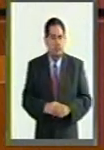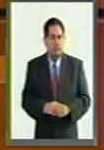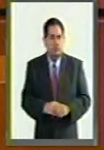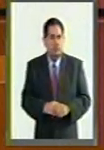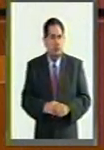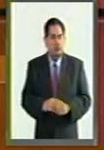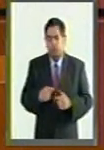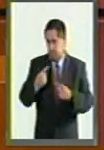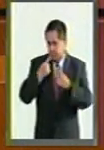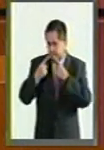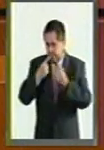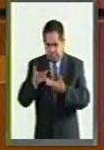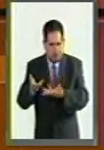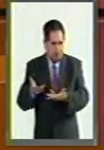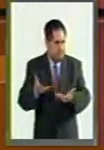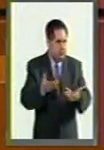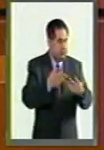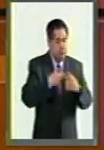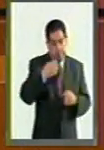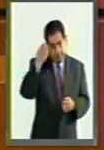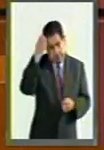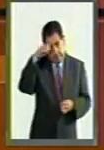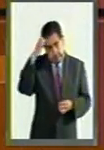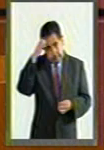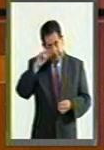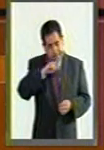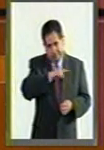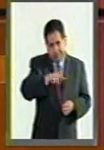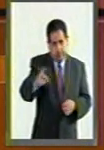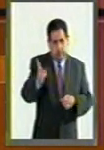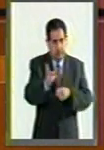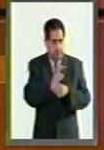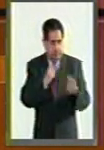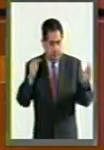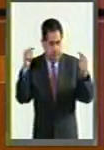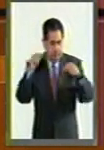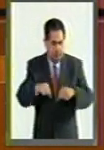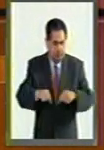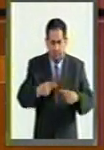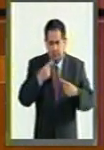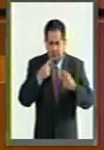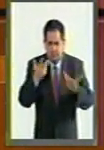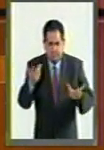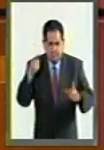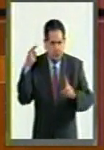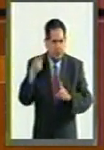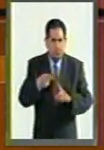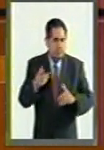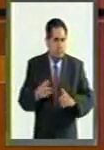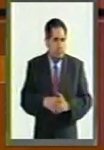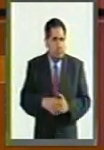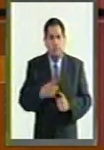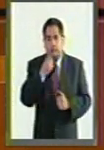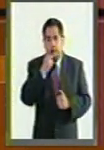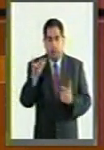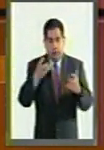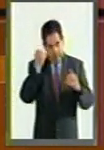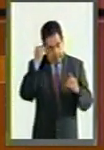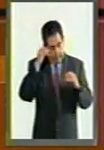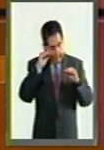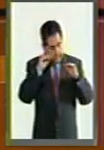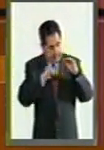estas discusiones las y los expertos convocados? Pues, entre otras cosas, diseñar un